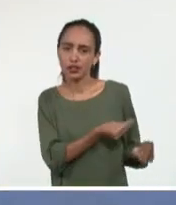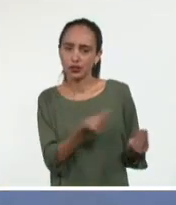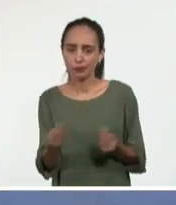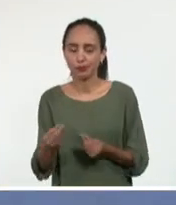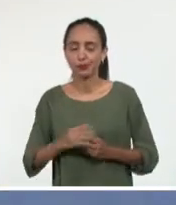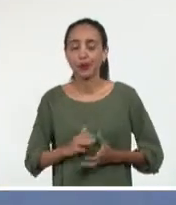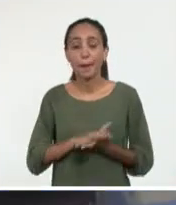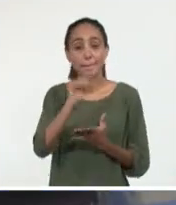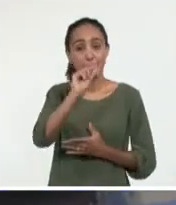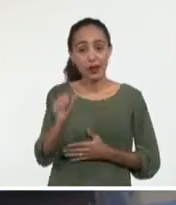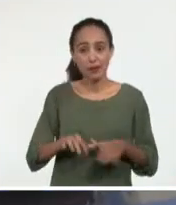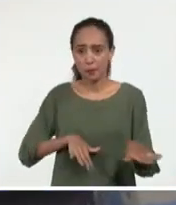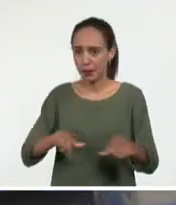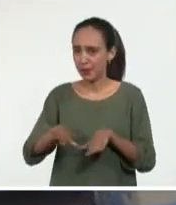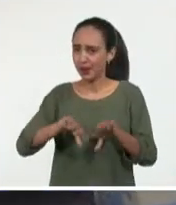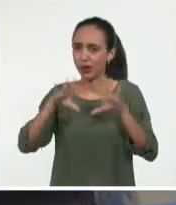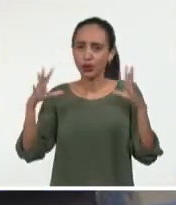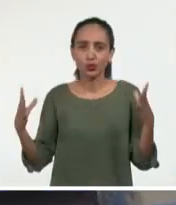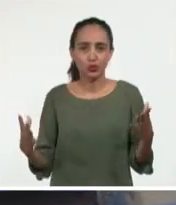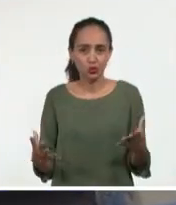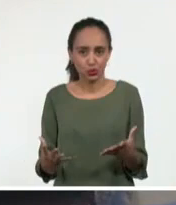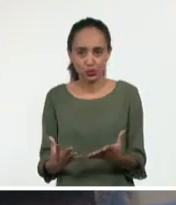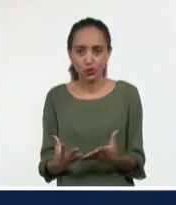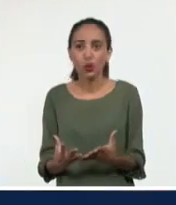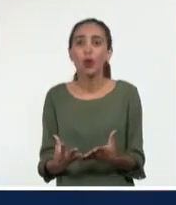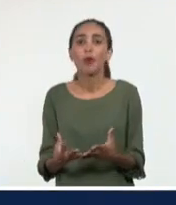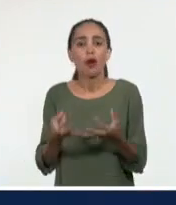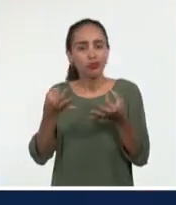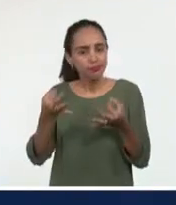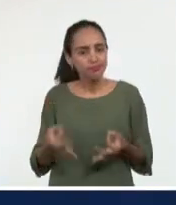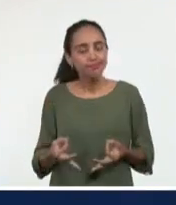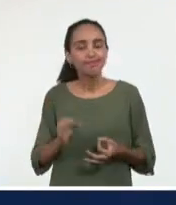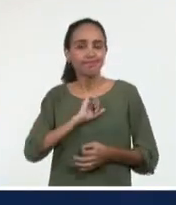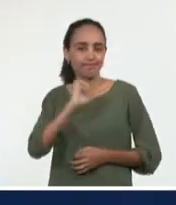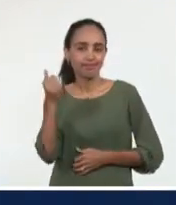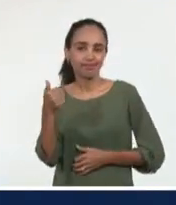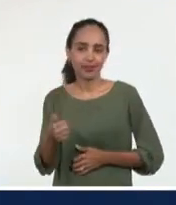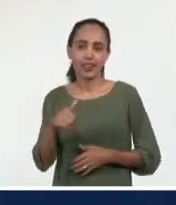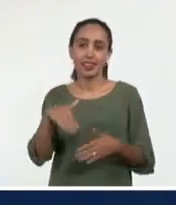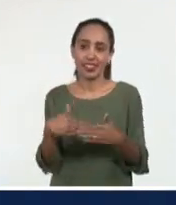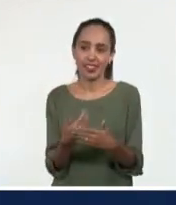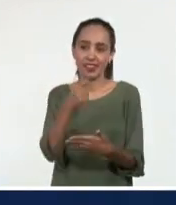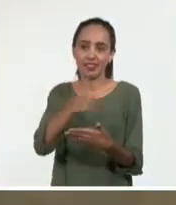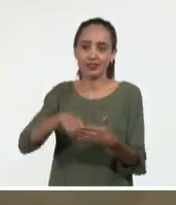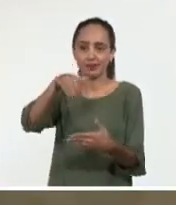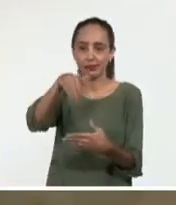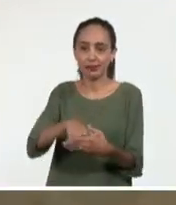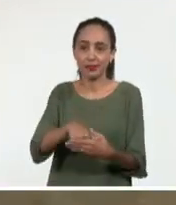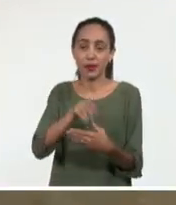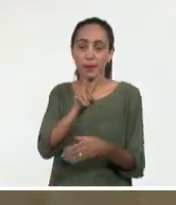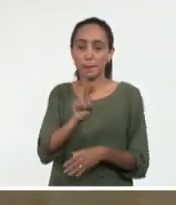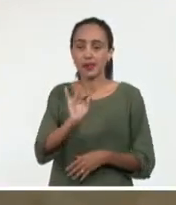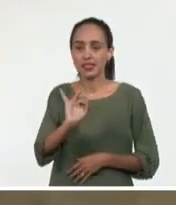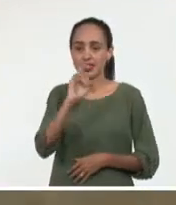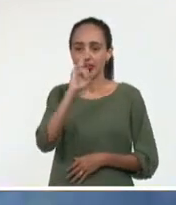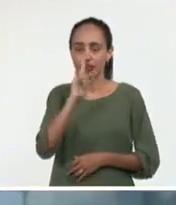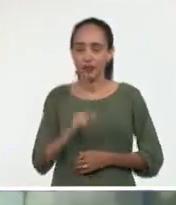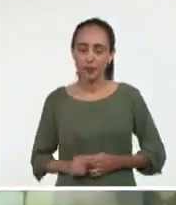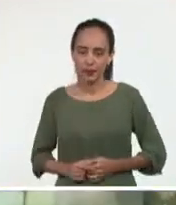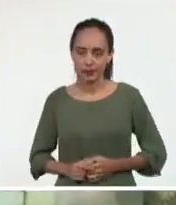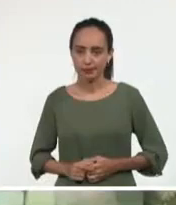Mayabeque están creadas todas las condiciones para asegurar el éxito de la jornada electoral del venidero 27 de